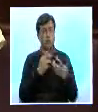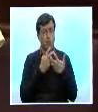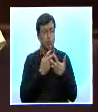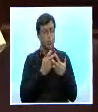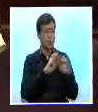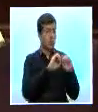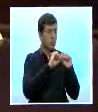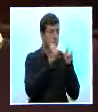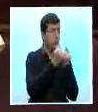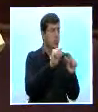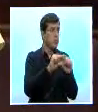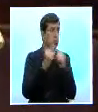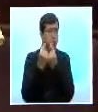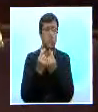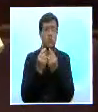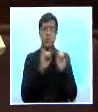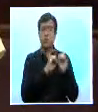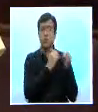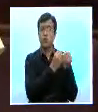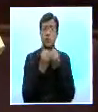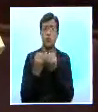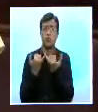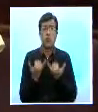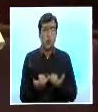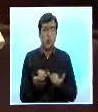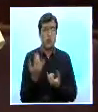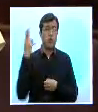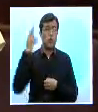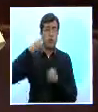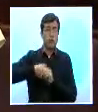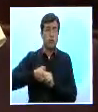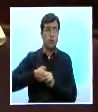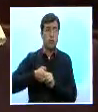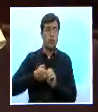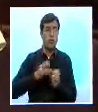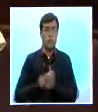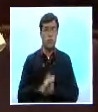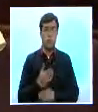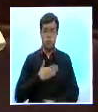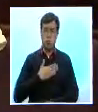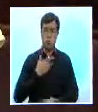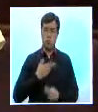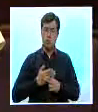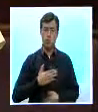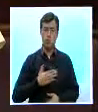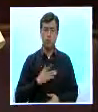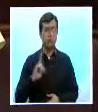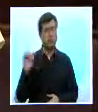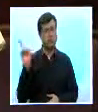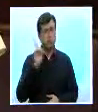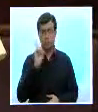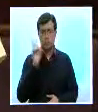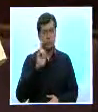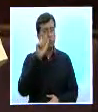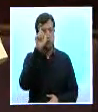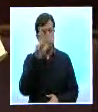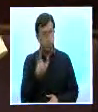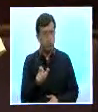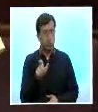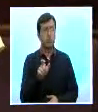con muchas organizaciones que hoy estuvieron presentes pero esto no es a título personal si el agricultor